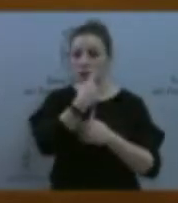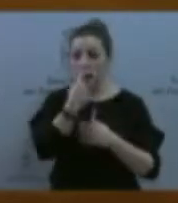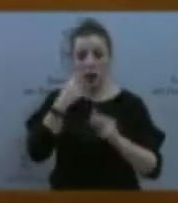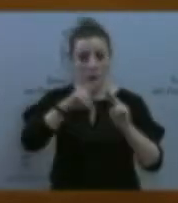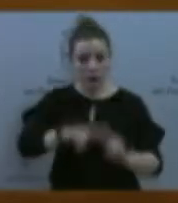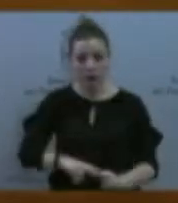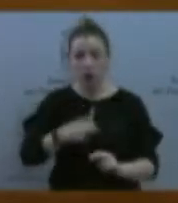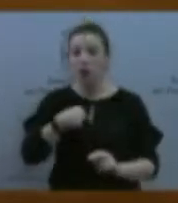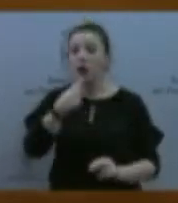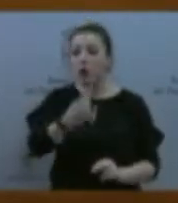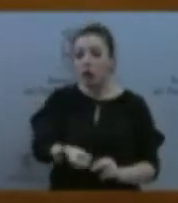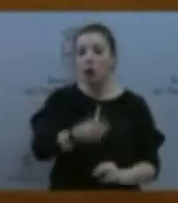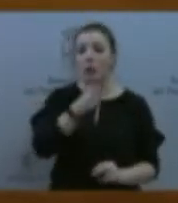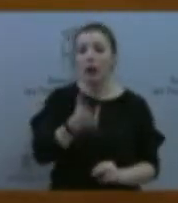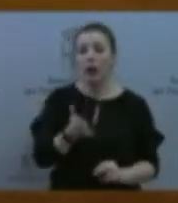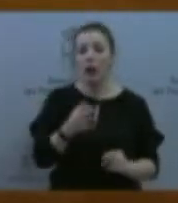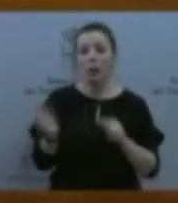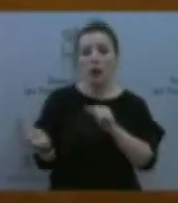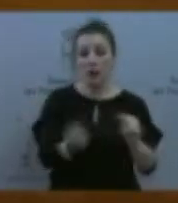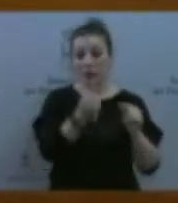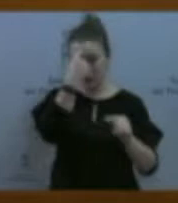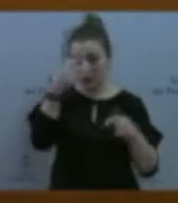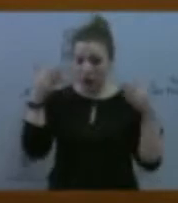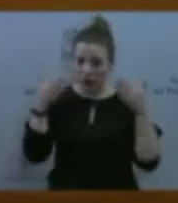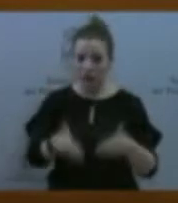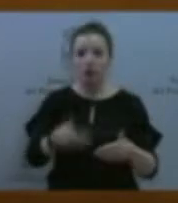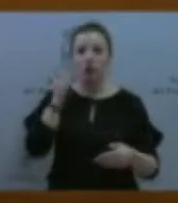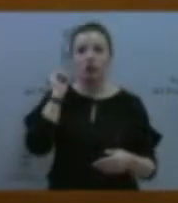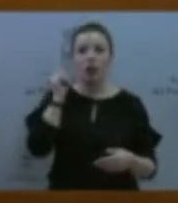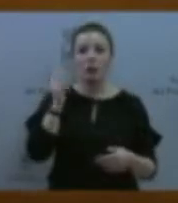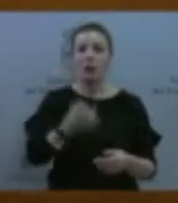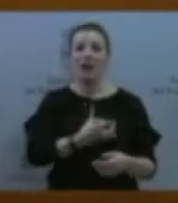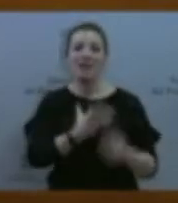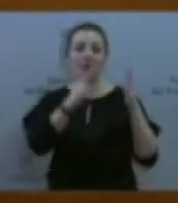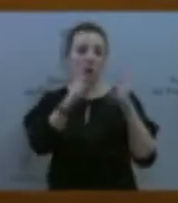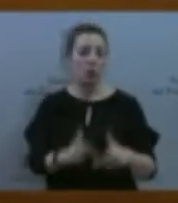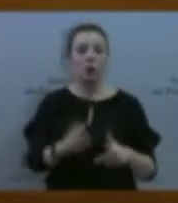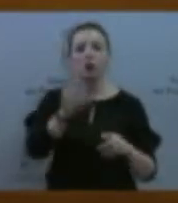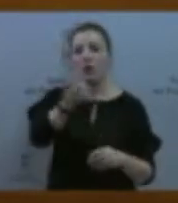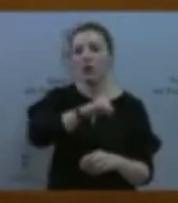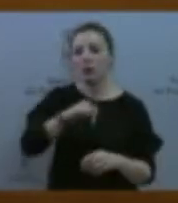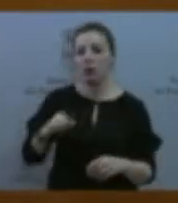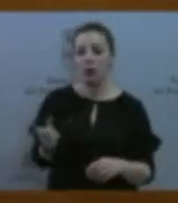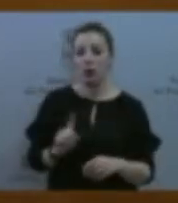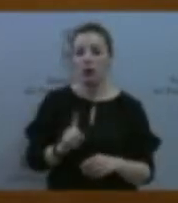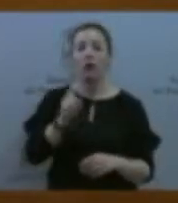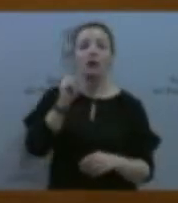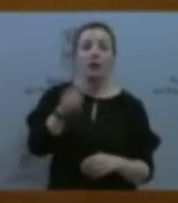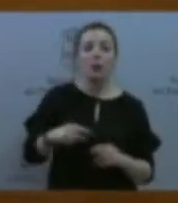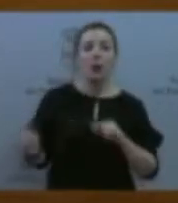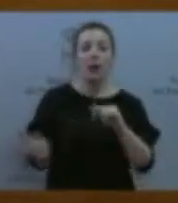debate y que no se quede simplemente en la sindicatura de cuentas de una comunidad autónoma, sino de un debate mucho más amplio que merece la pena abordar